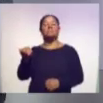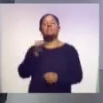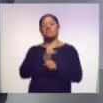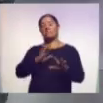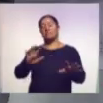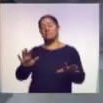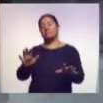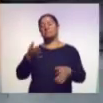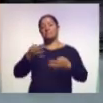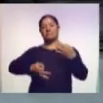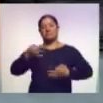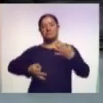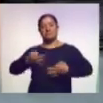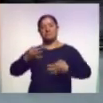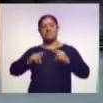Tlaxcala.